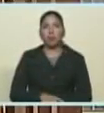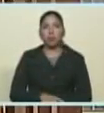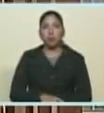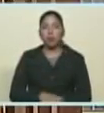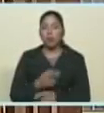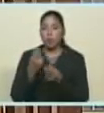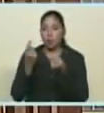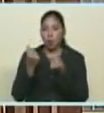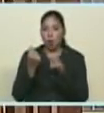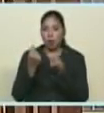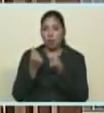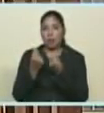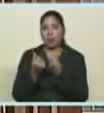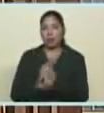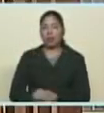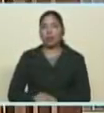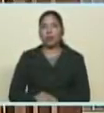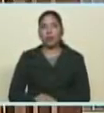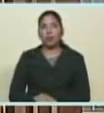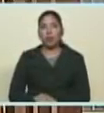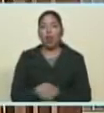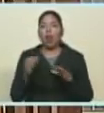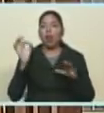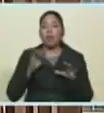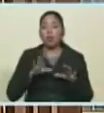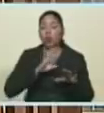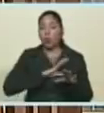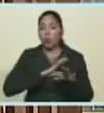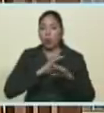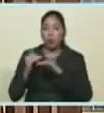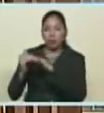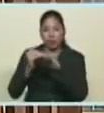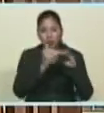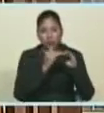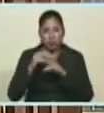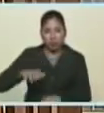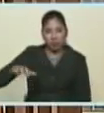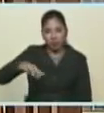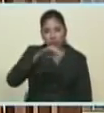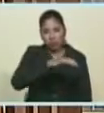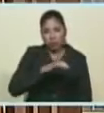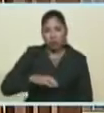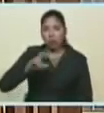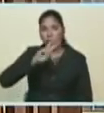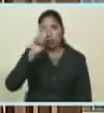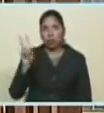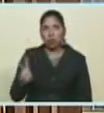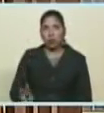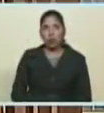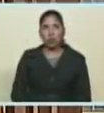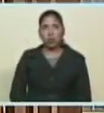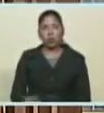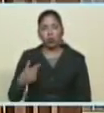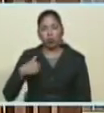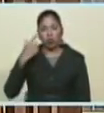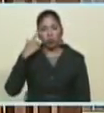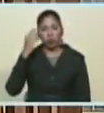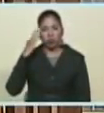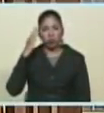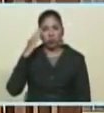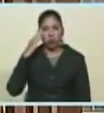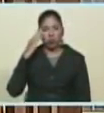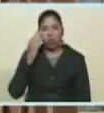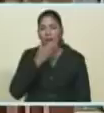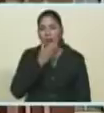de bolívares para el Fondo de Compensación Territorial. Cumplas. Y como yo sé que el fin de año siempre